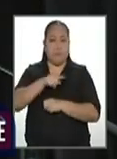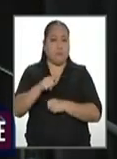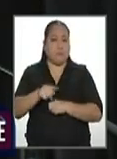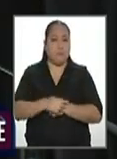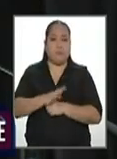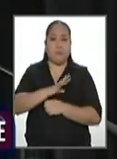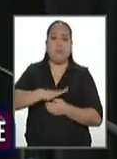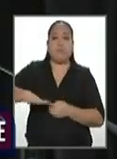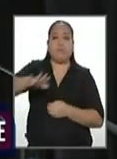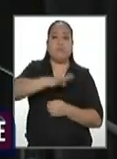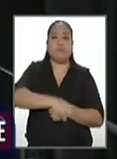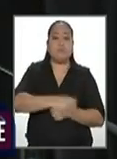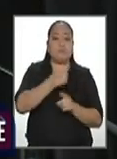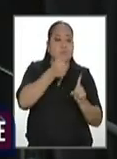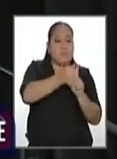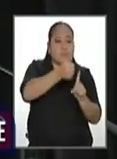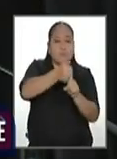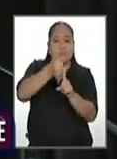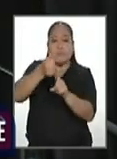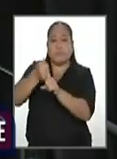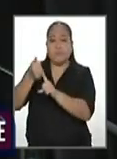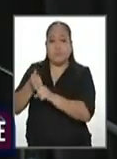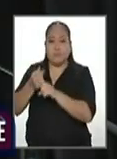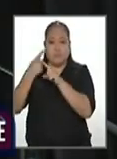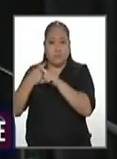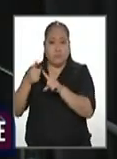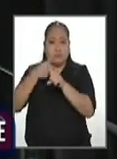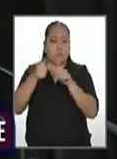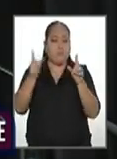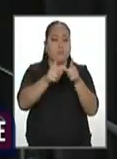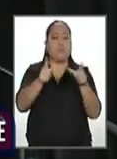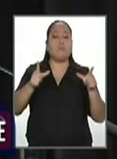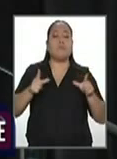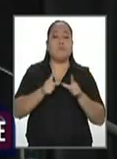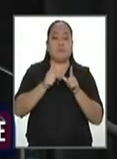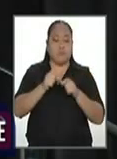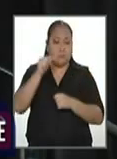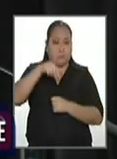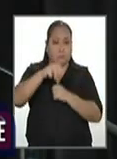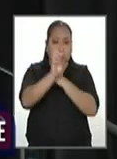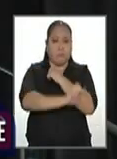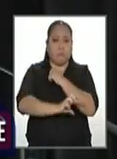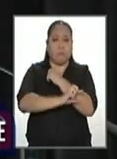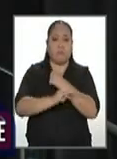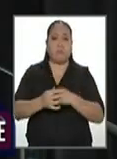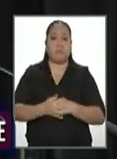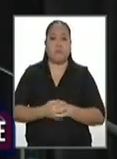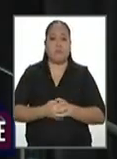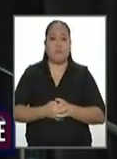una de lugares diferentes del país.